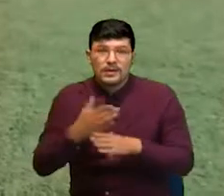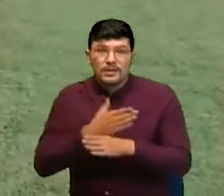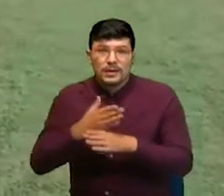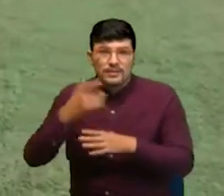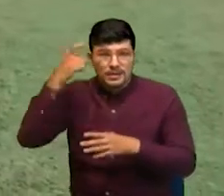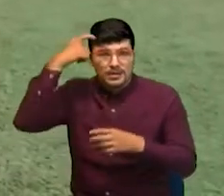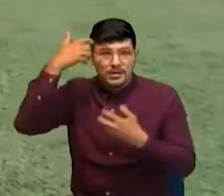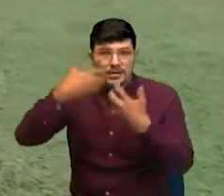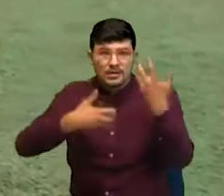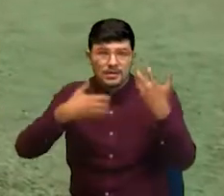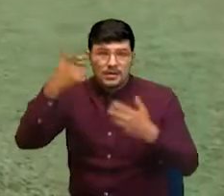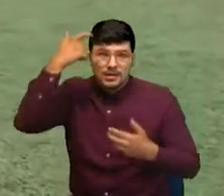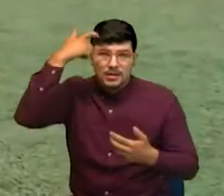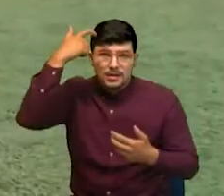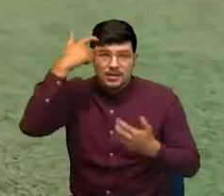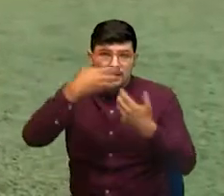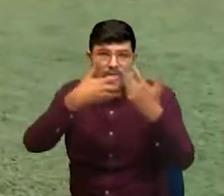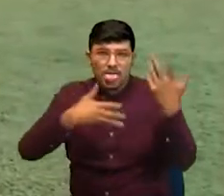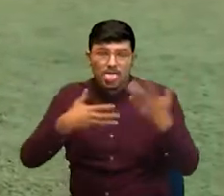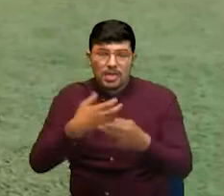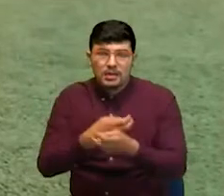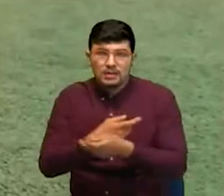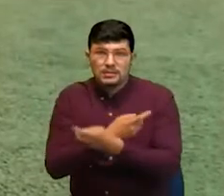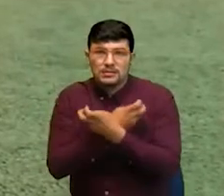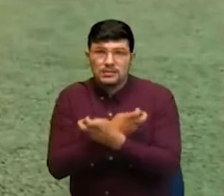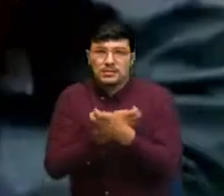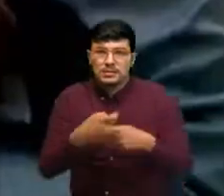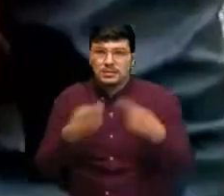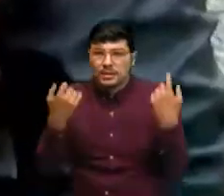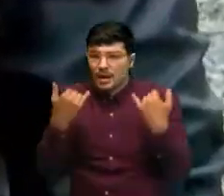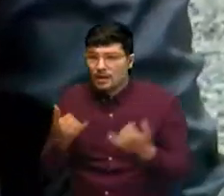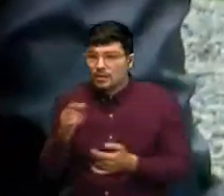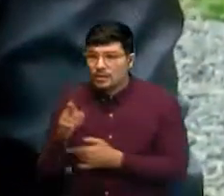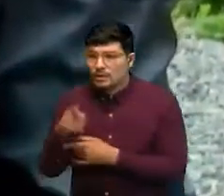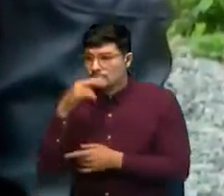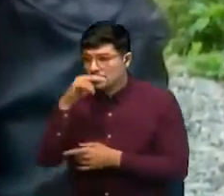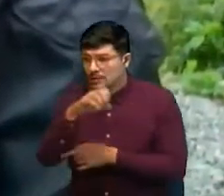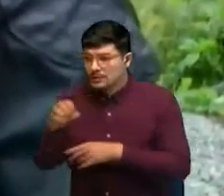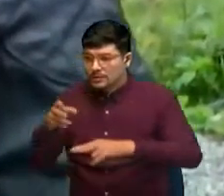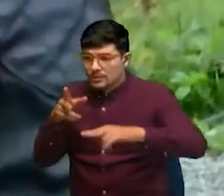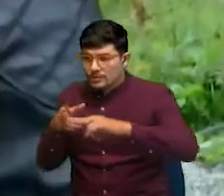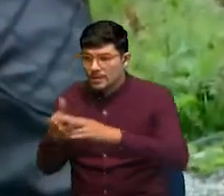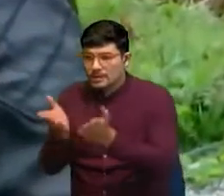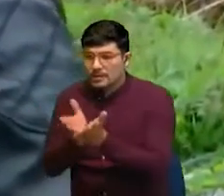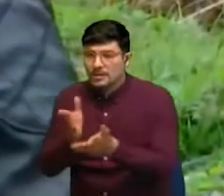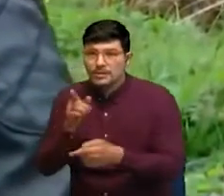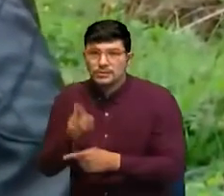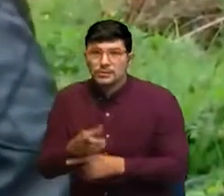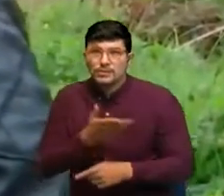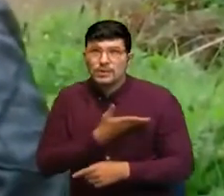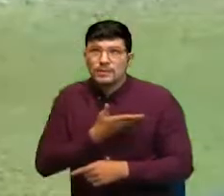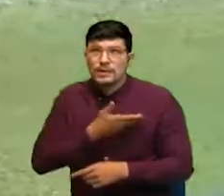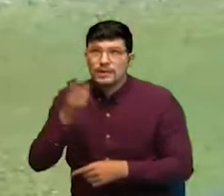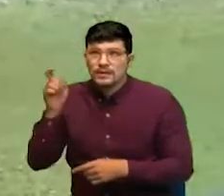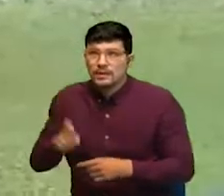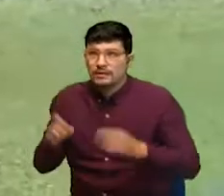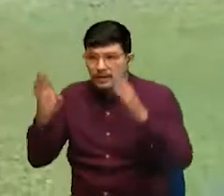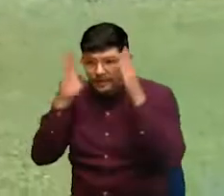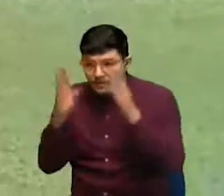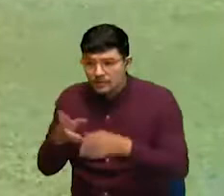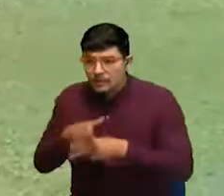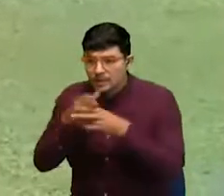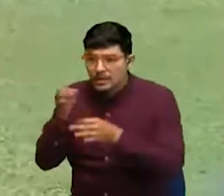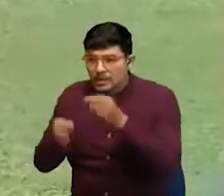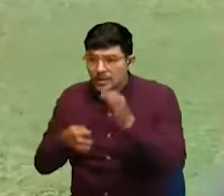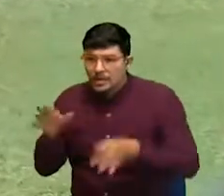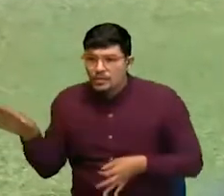fractura de cráneo ahora el niño deberá suspender sus estudios y la madre deberá estar al cuidado de él manifestó